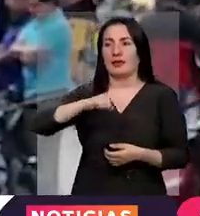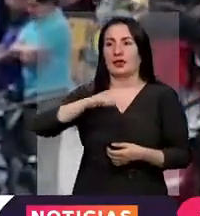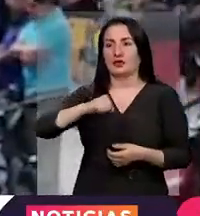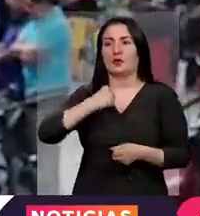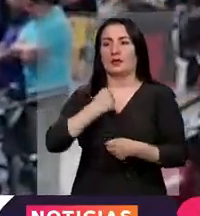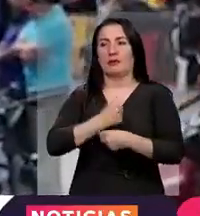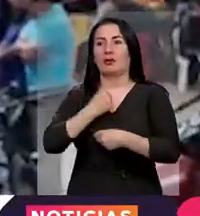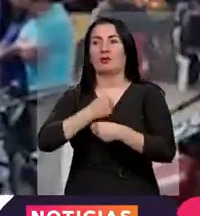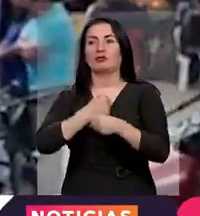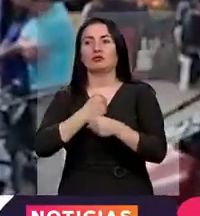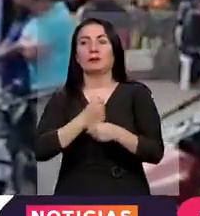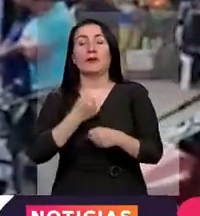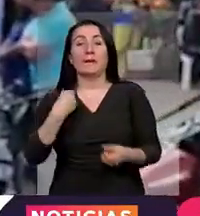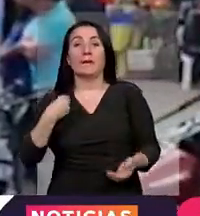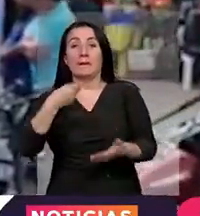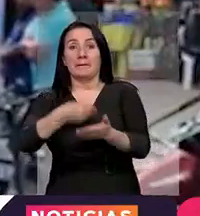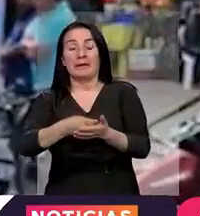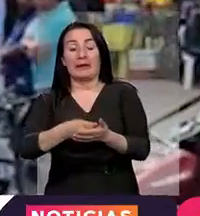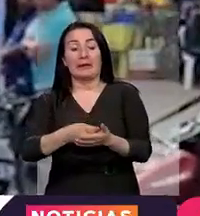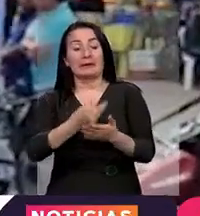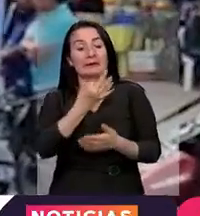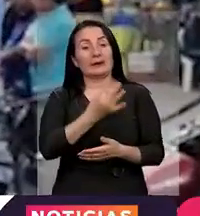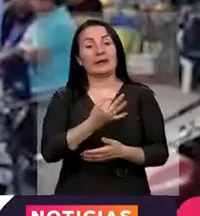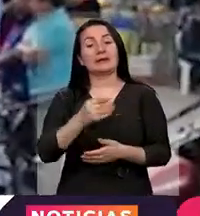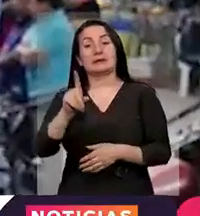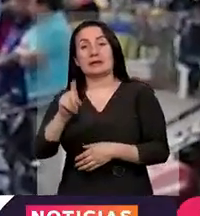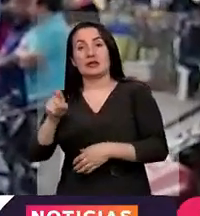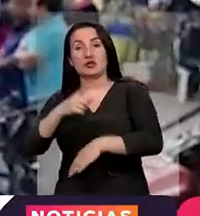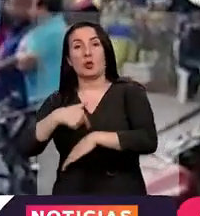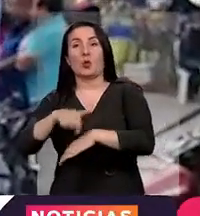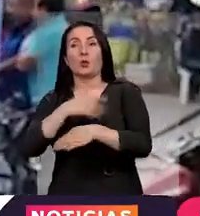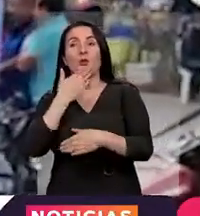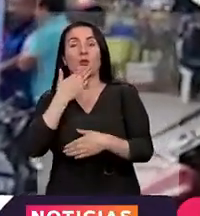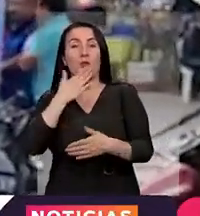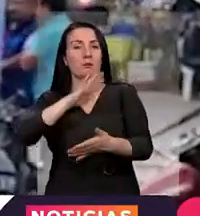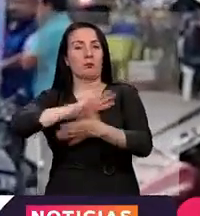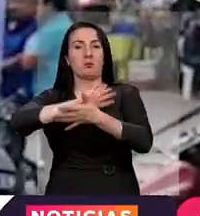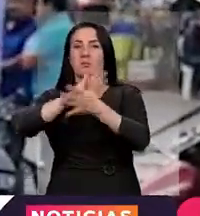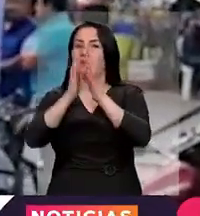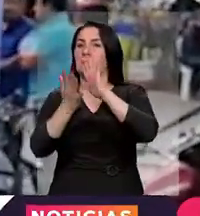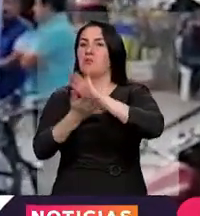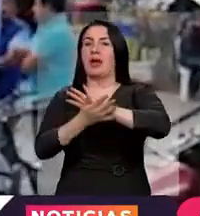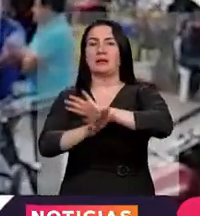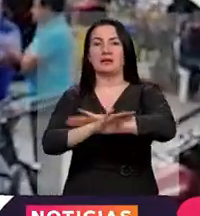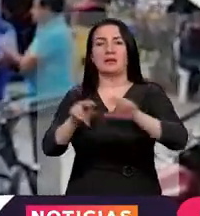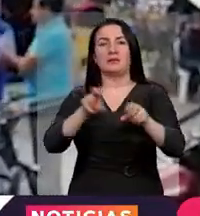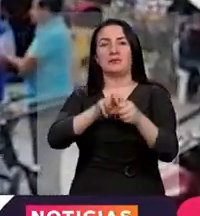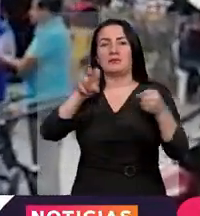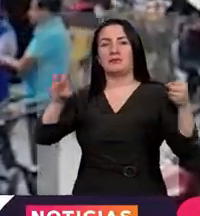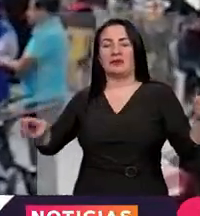trabajo y que por trabajar entre 3 y 6 horas, dependiendo de los comparendos que tenga, ellos salgan del Registro Nacional